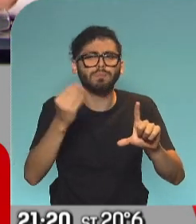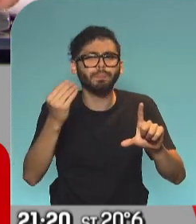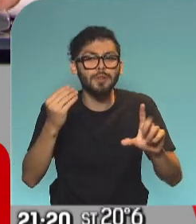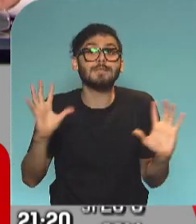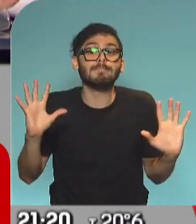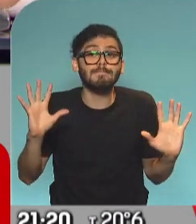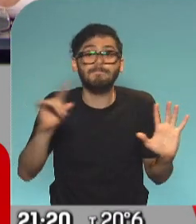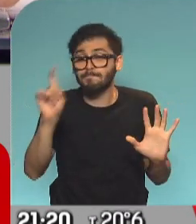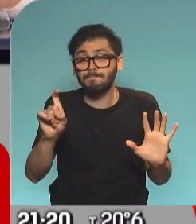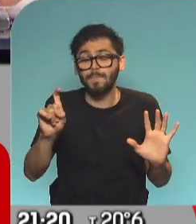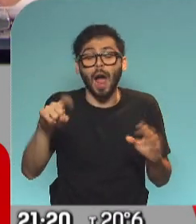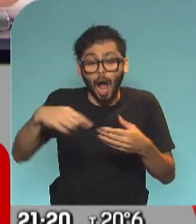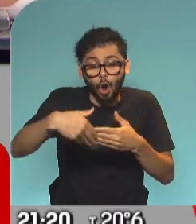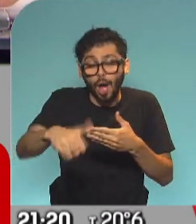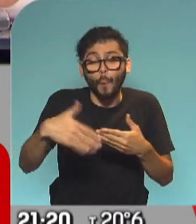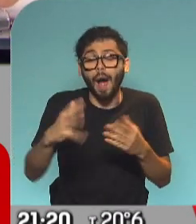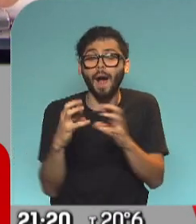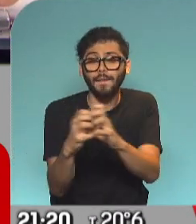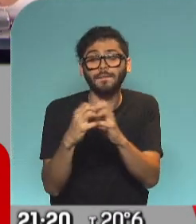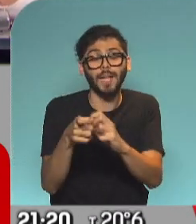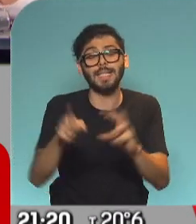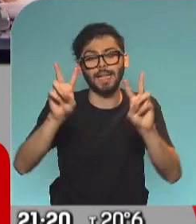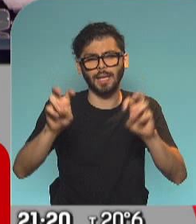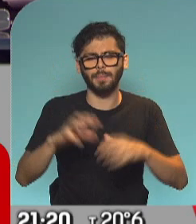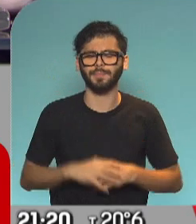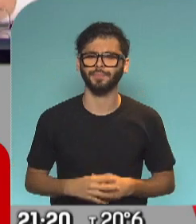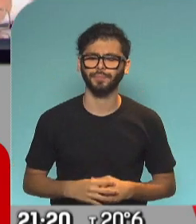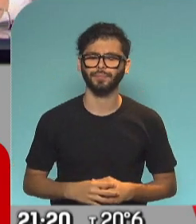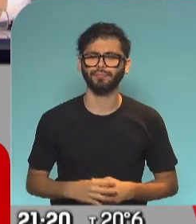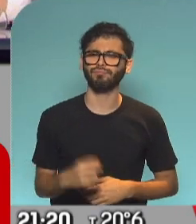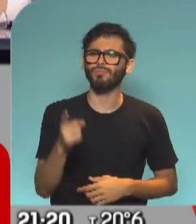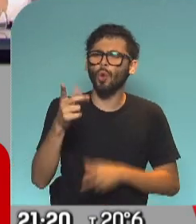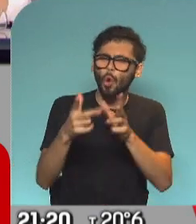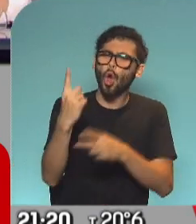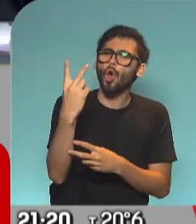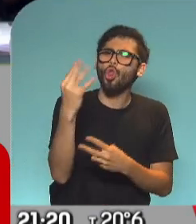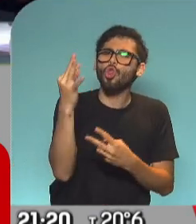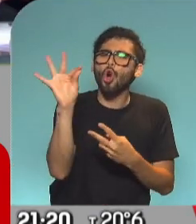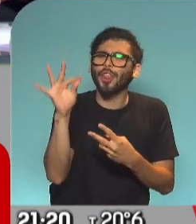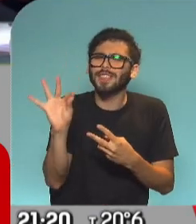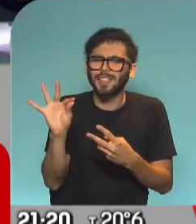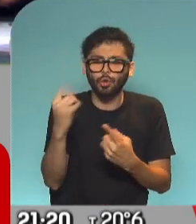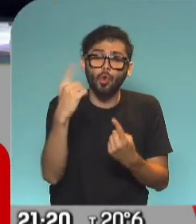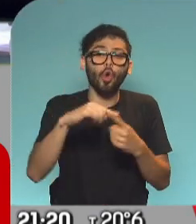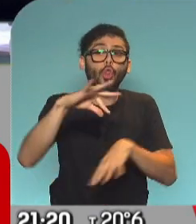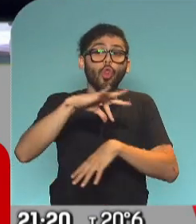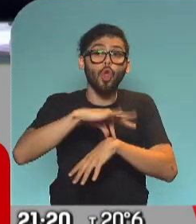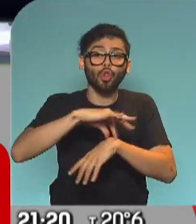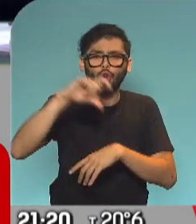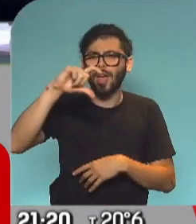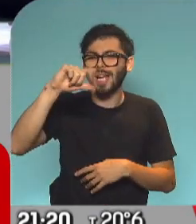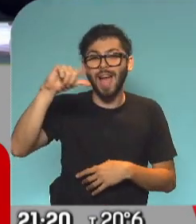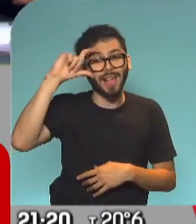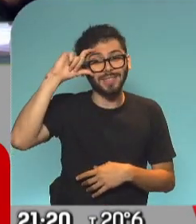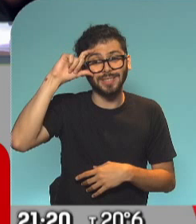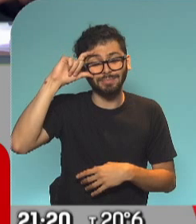hablar lamentablemente en las próximas horas. Vamos a dar 2 detalles que tienen que ver con esto que vos decís. Por un lado, el doctor Cae, una vez que fue